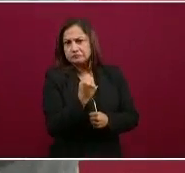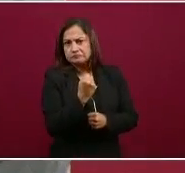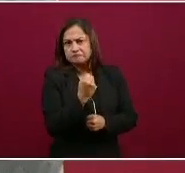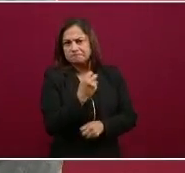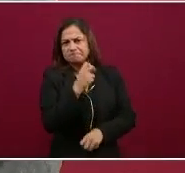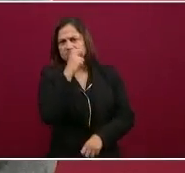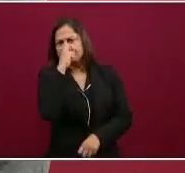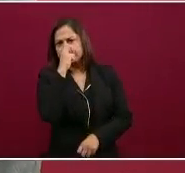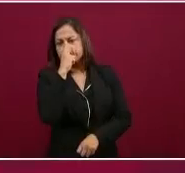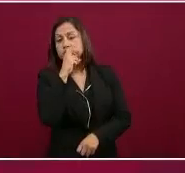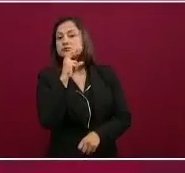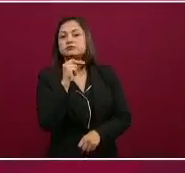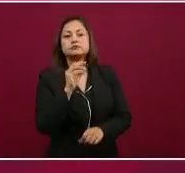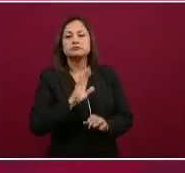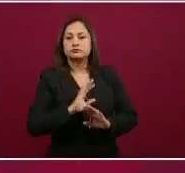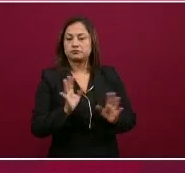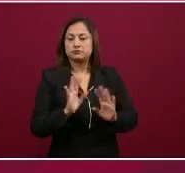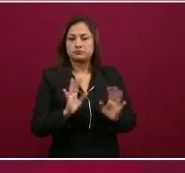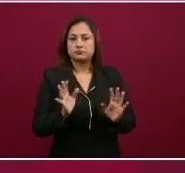y